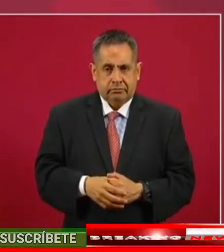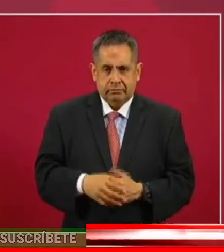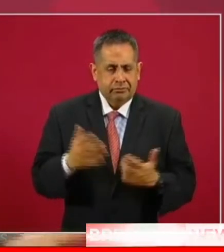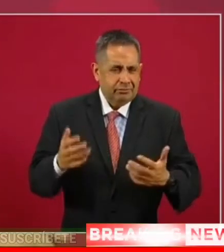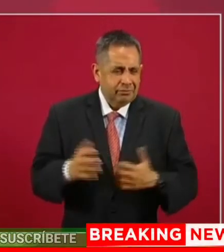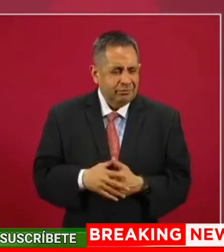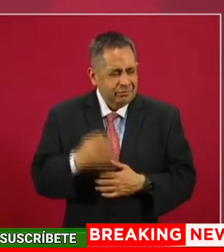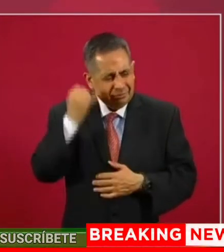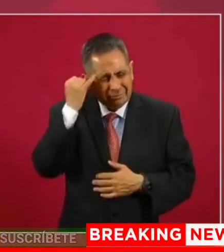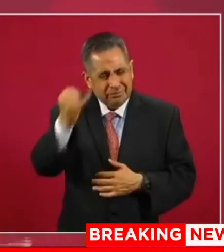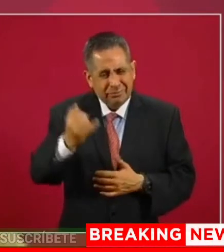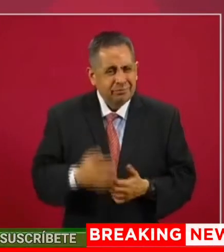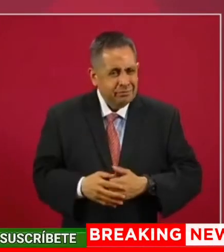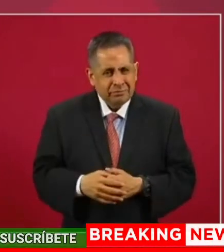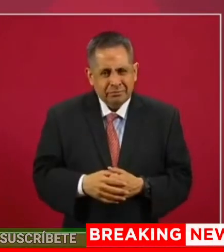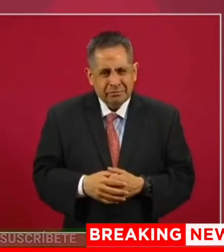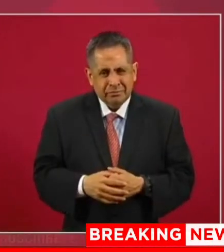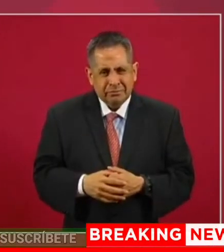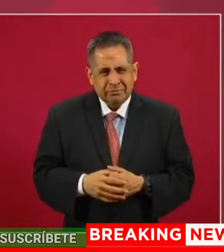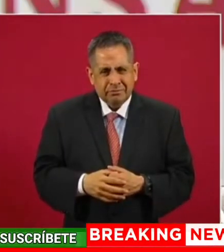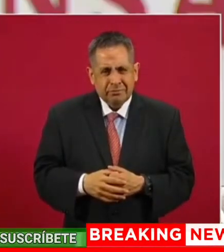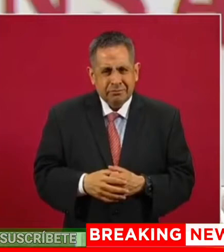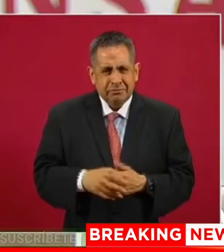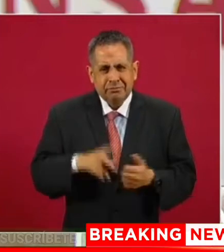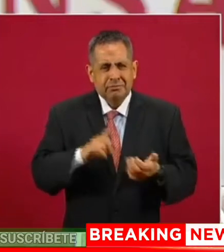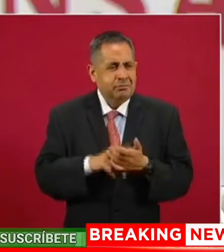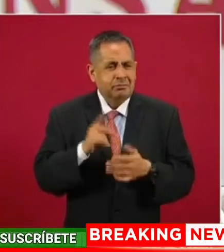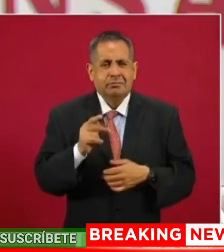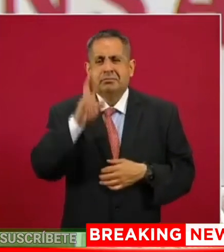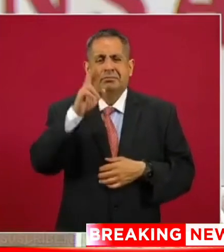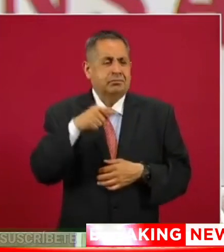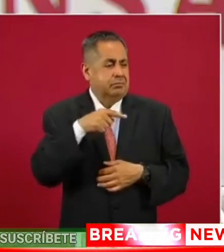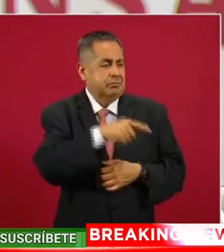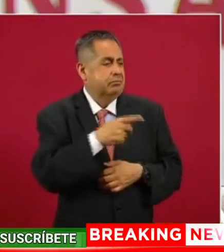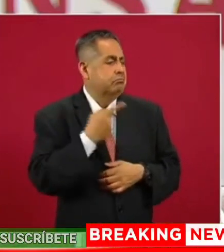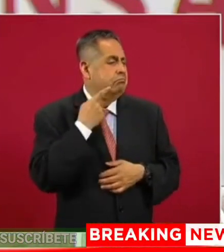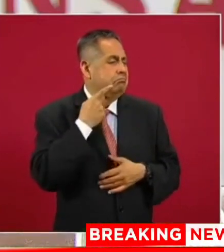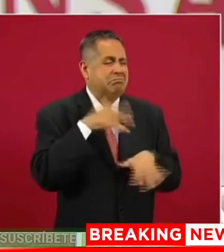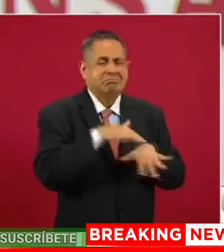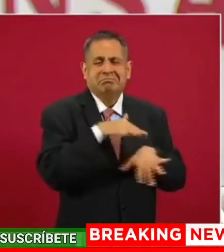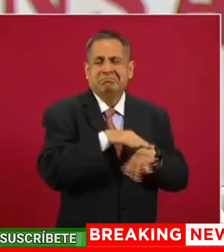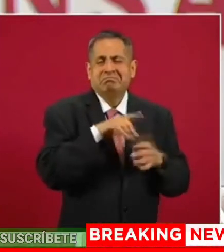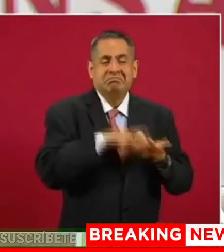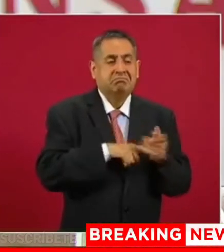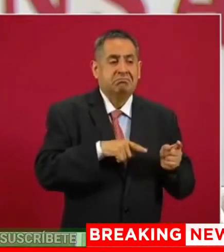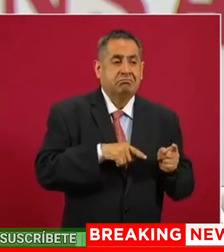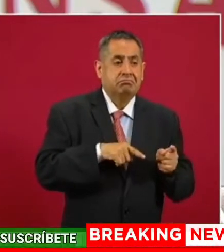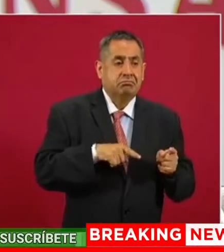Entonces, imagínense, por un asunto politiquero,